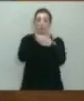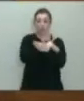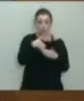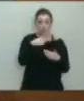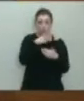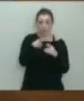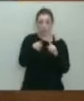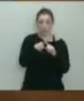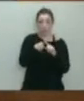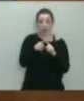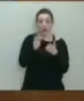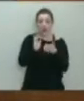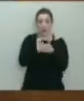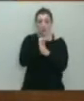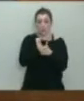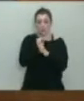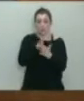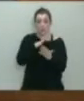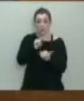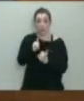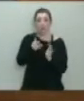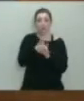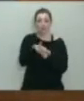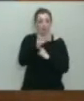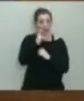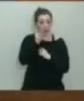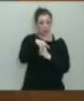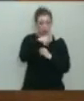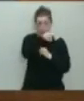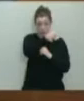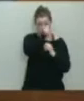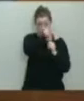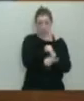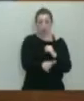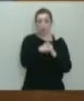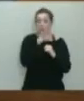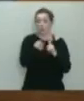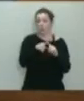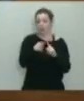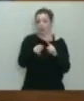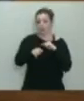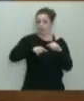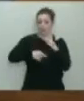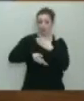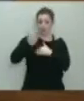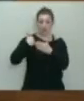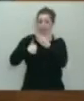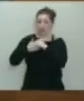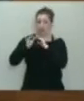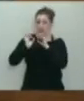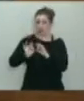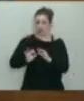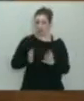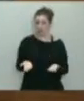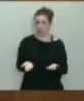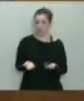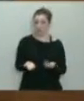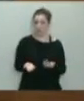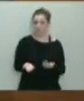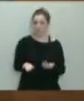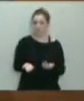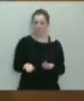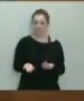los préstamos, tiene usted razón, efectivamente, vienen de decisiones políticas del pasado. Viene del pasado, de esas